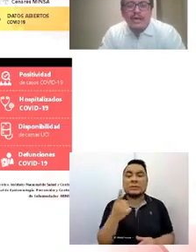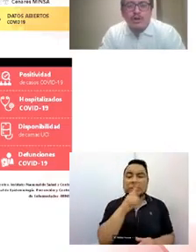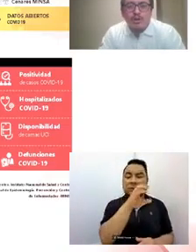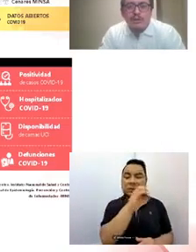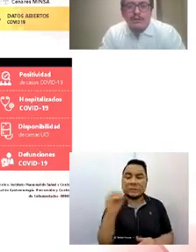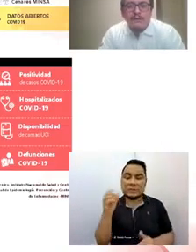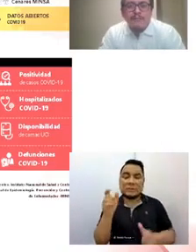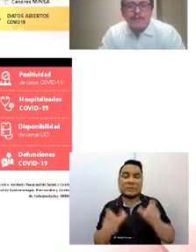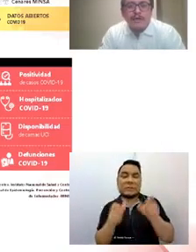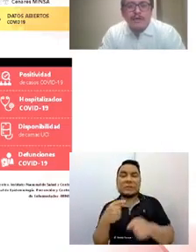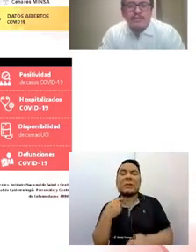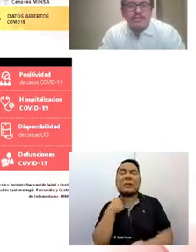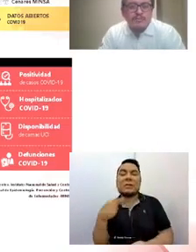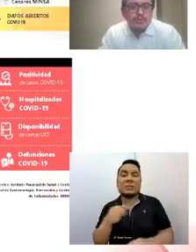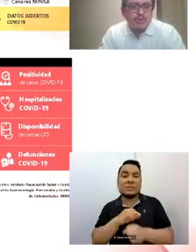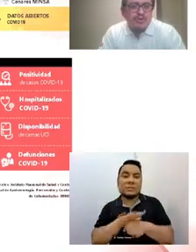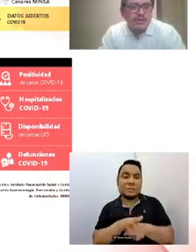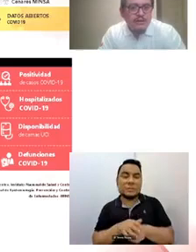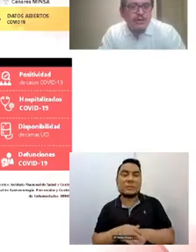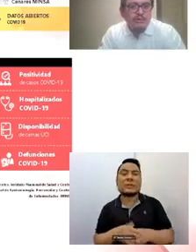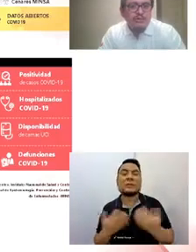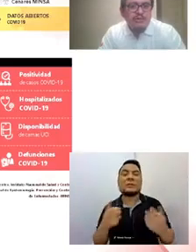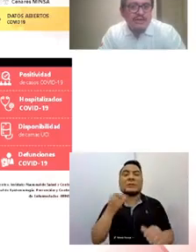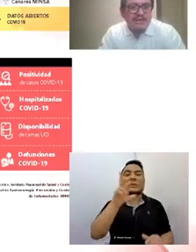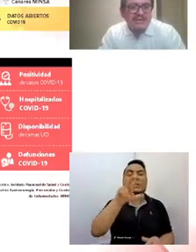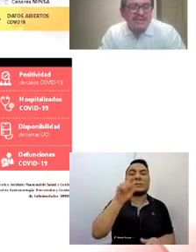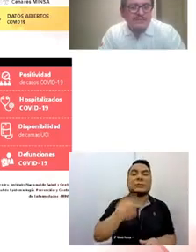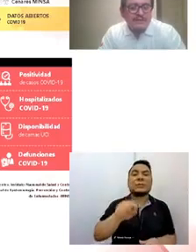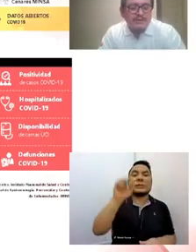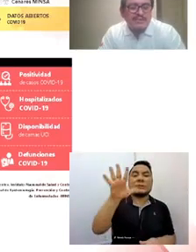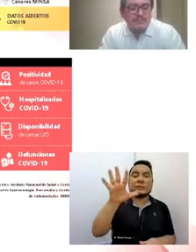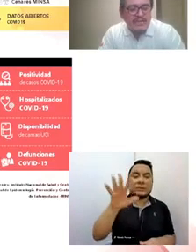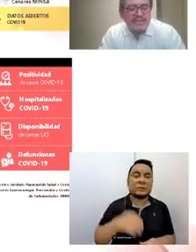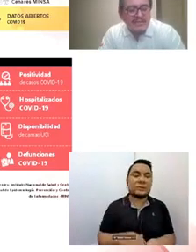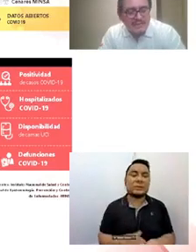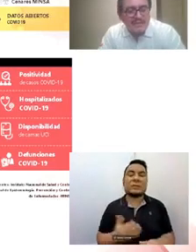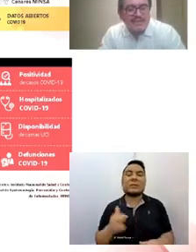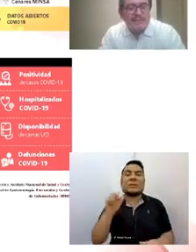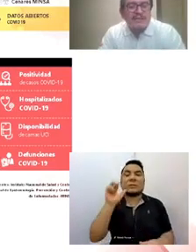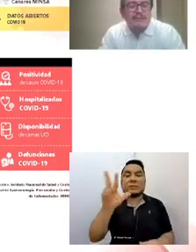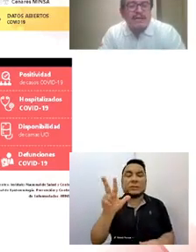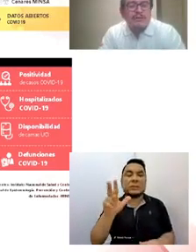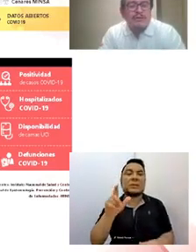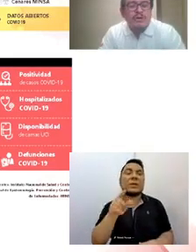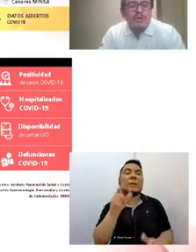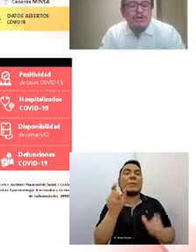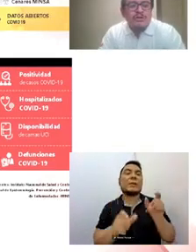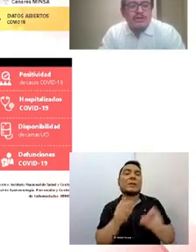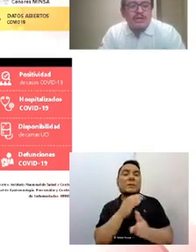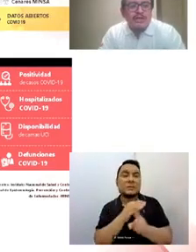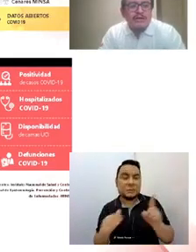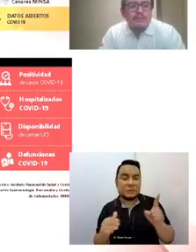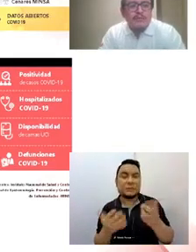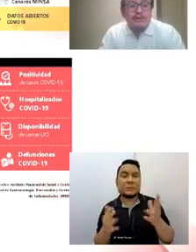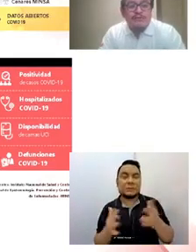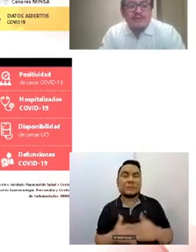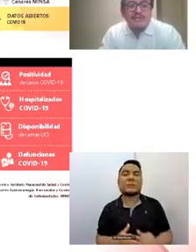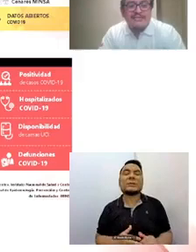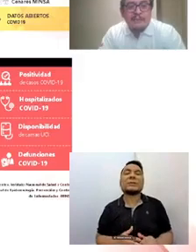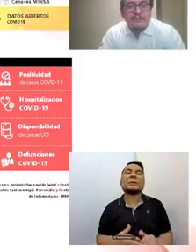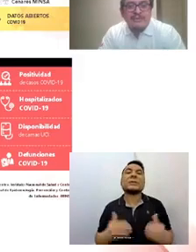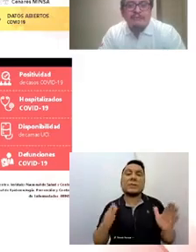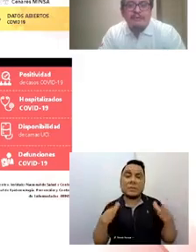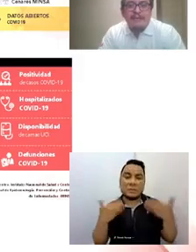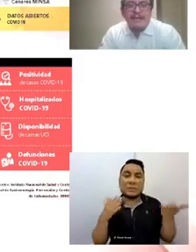infectan con el COVID, 3.5, o sea, 3 personas y media, estadísticamente hablando,